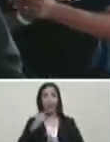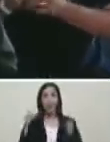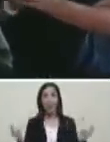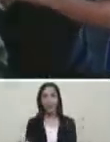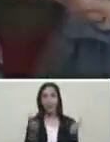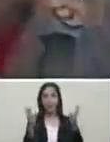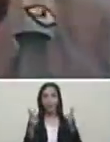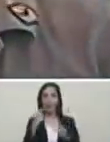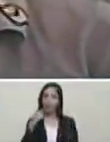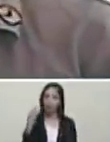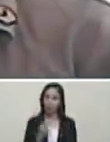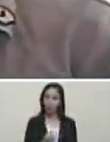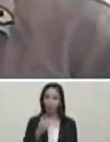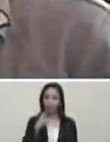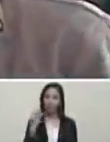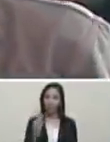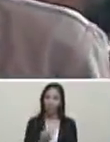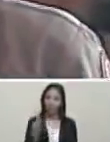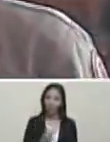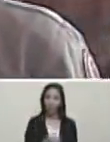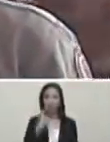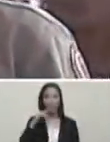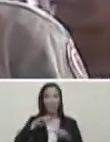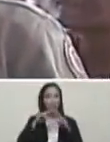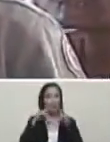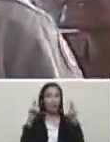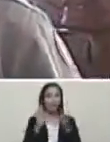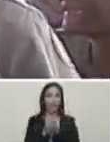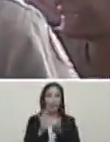de la verdad, a la victoria de la paz.